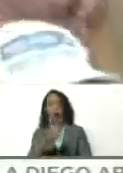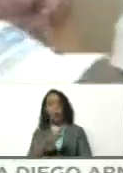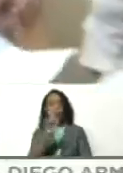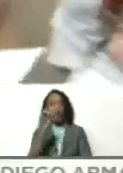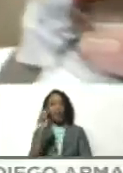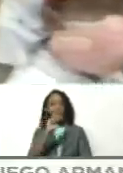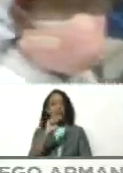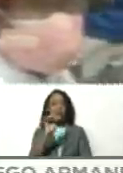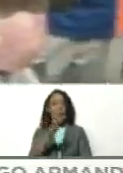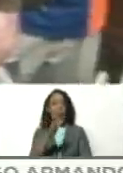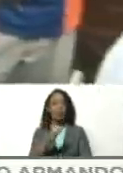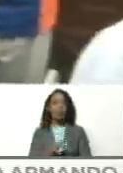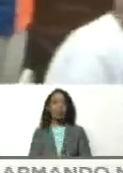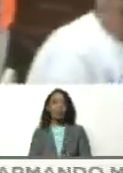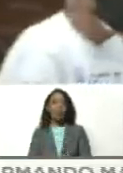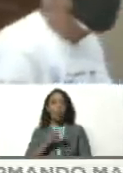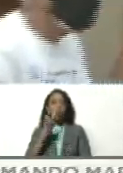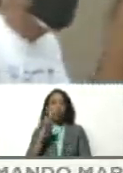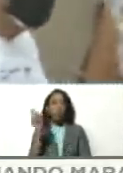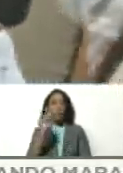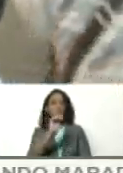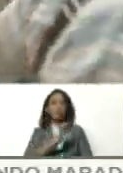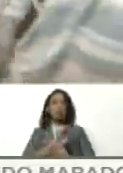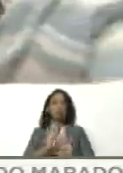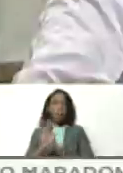¿verdad, Márquez? 2 meses ya.